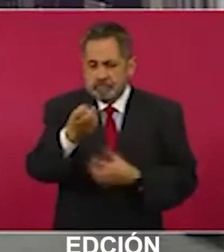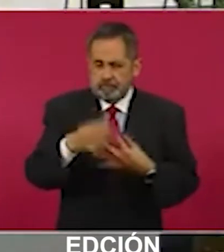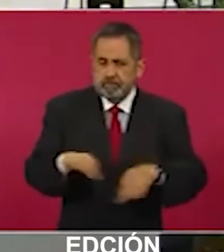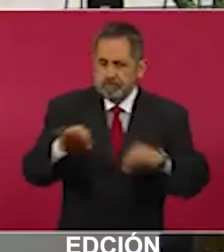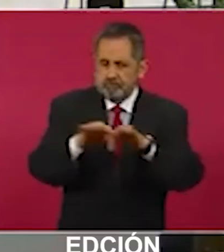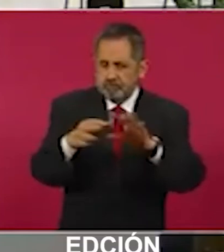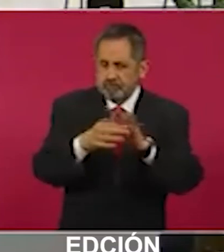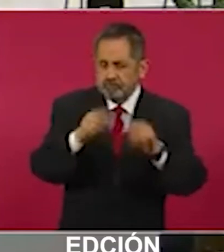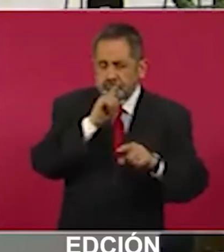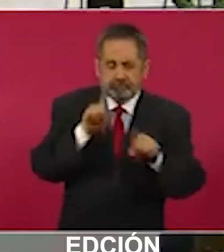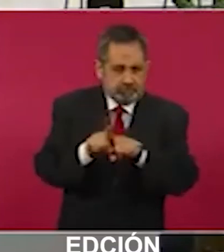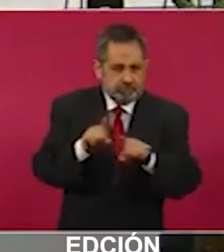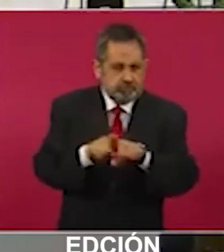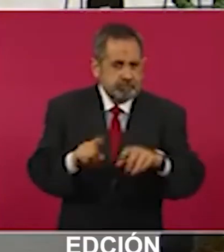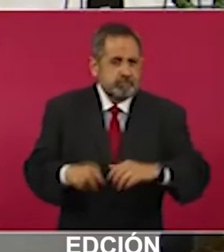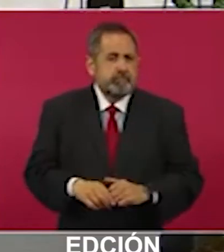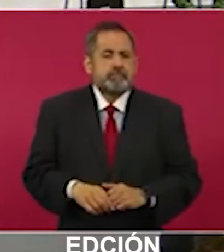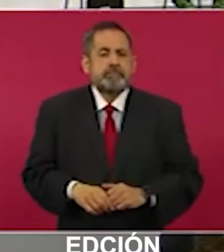aunque